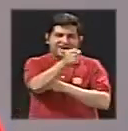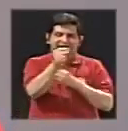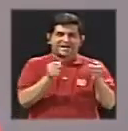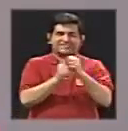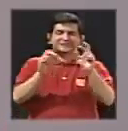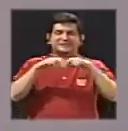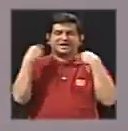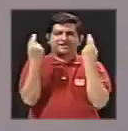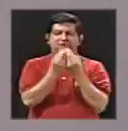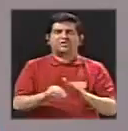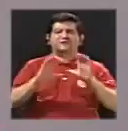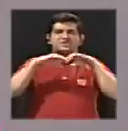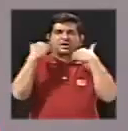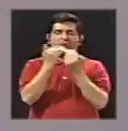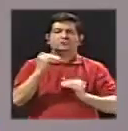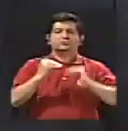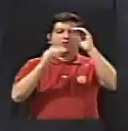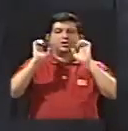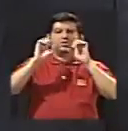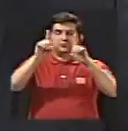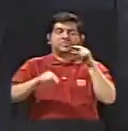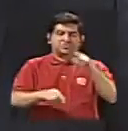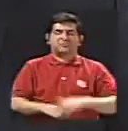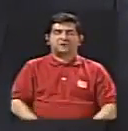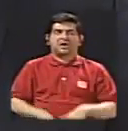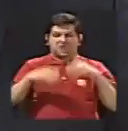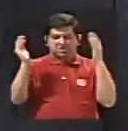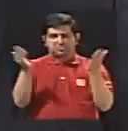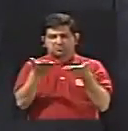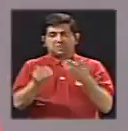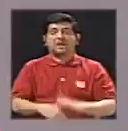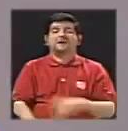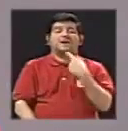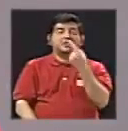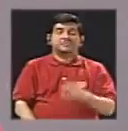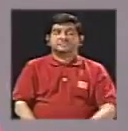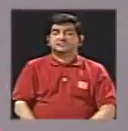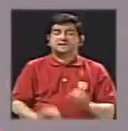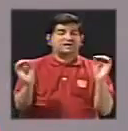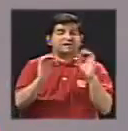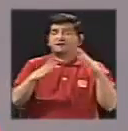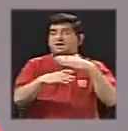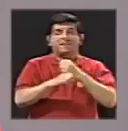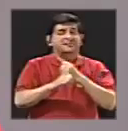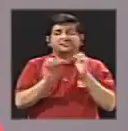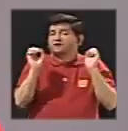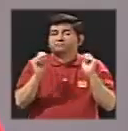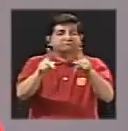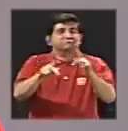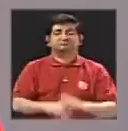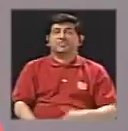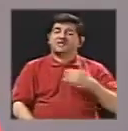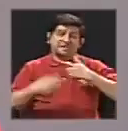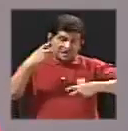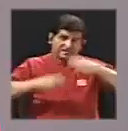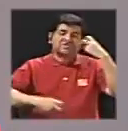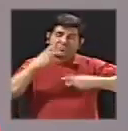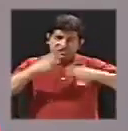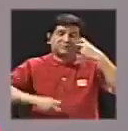sesiones del Consejo Superior de Educación donde nos recibió. Y ahí él nos dijo que no había nada que hacer, que tenían